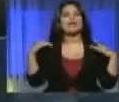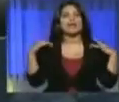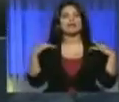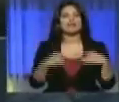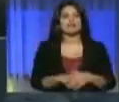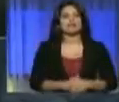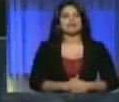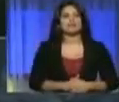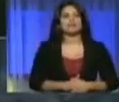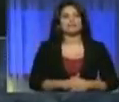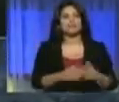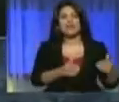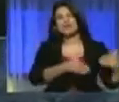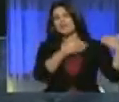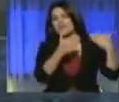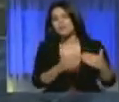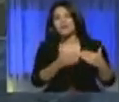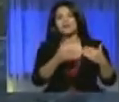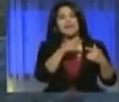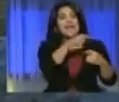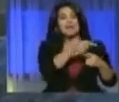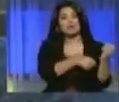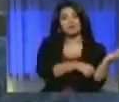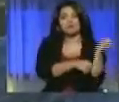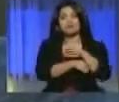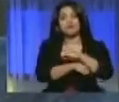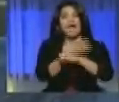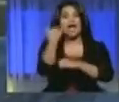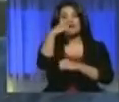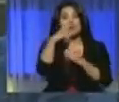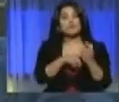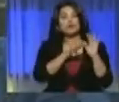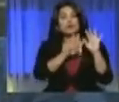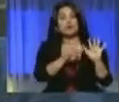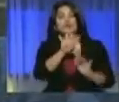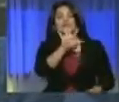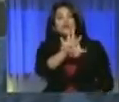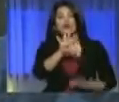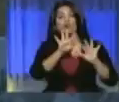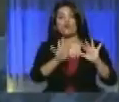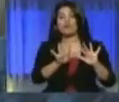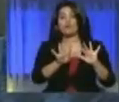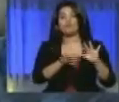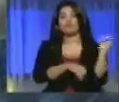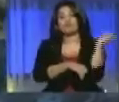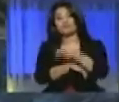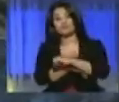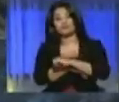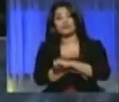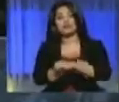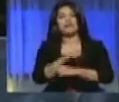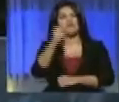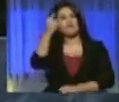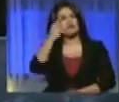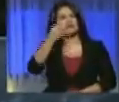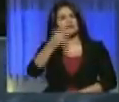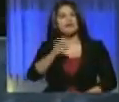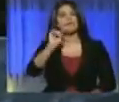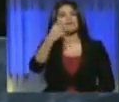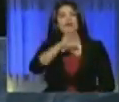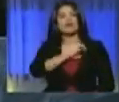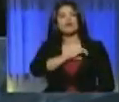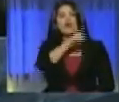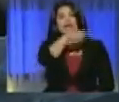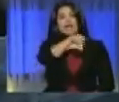Luego vinieron la victoria, 1959, primero de enero, su entrada a La Habana